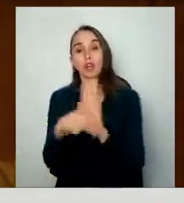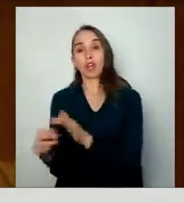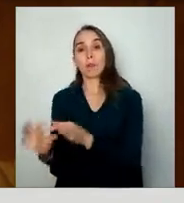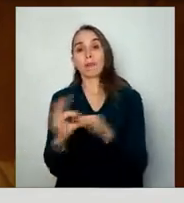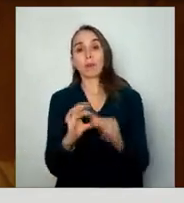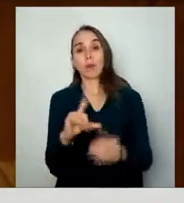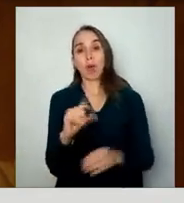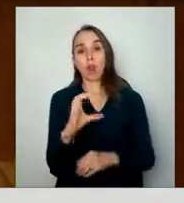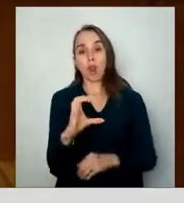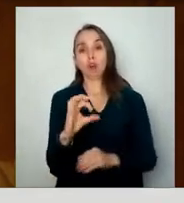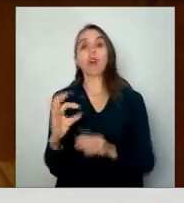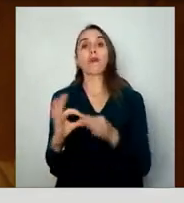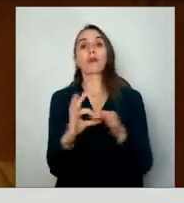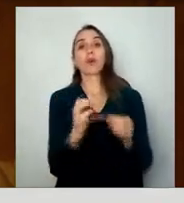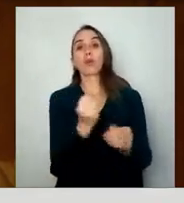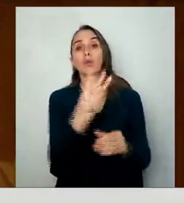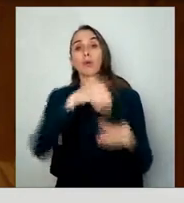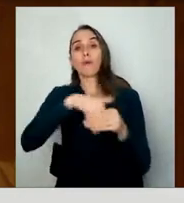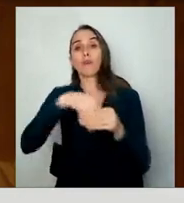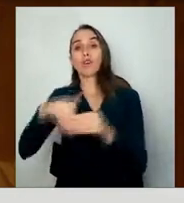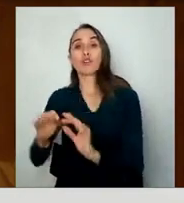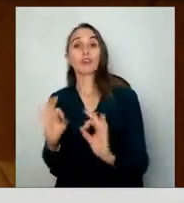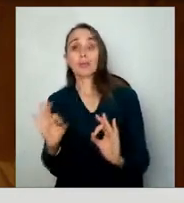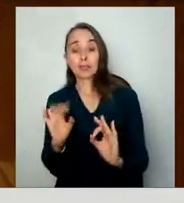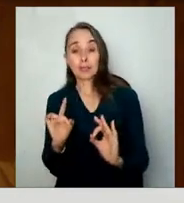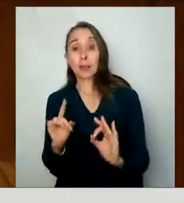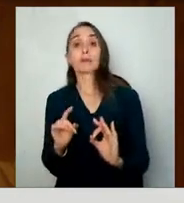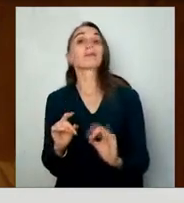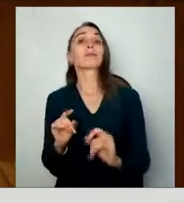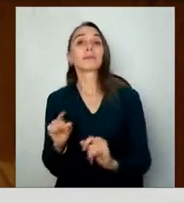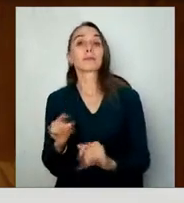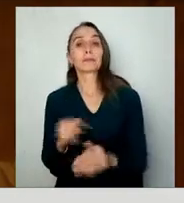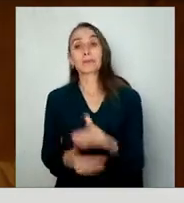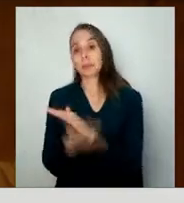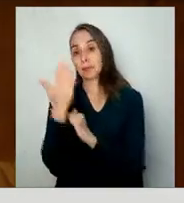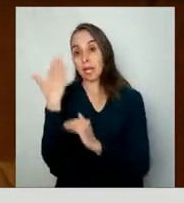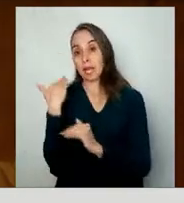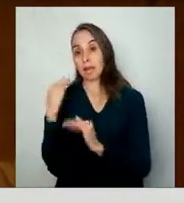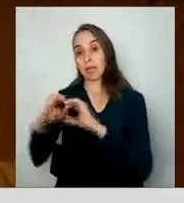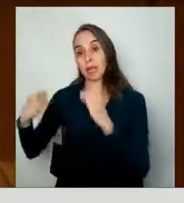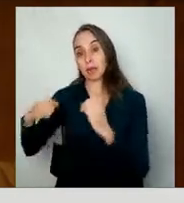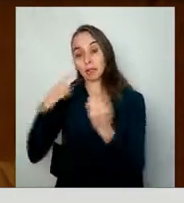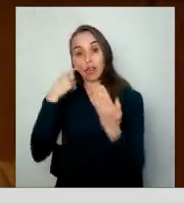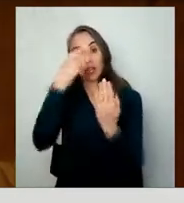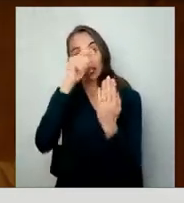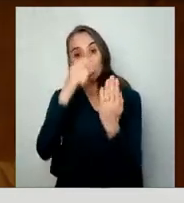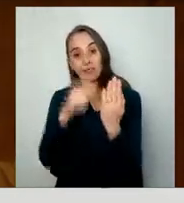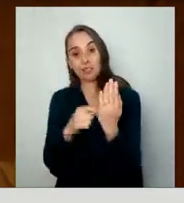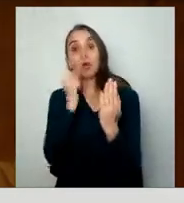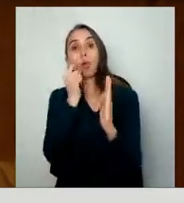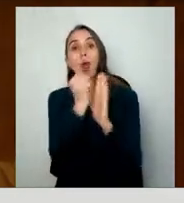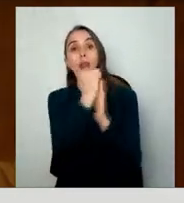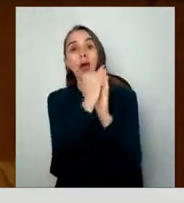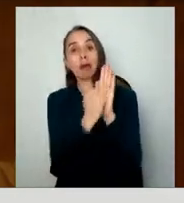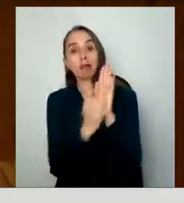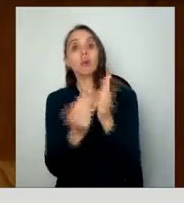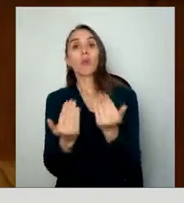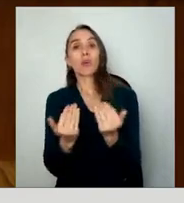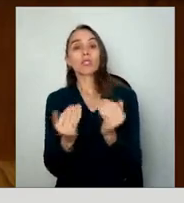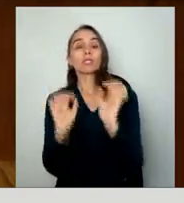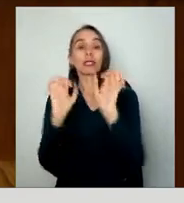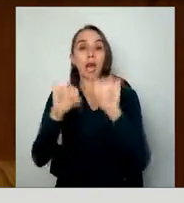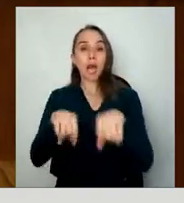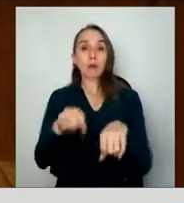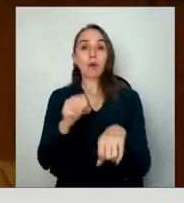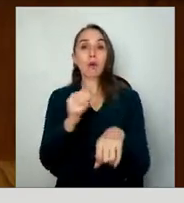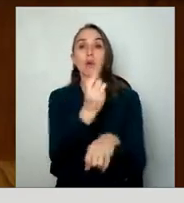quorum calificado compartiendo la calificación que en su oportunidad hizo el senado de las normas que requieren aprobación por quórum especial